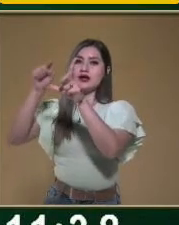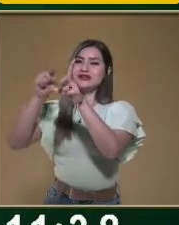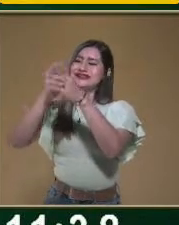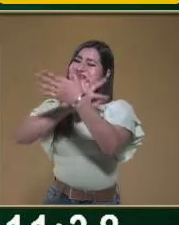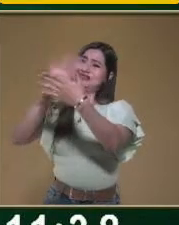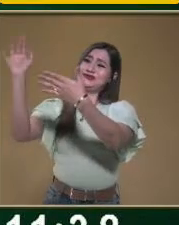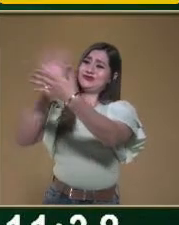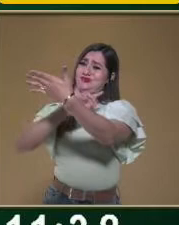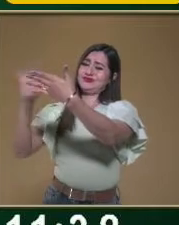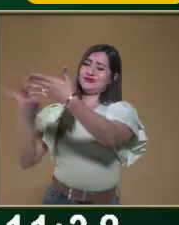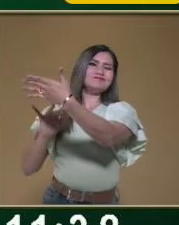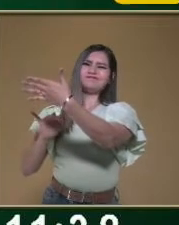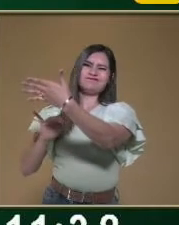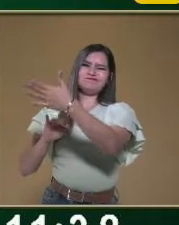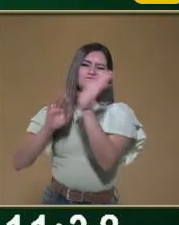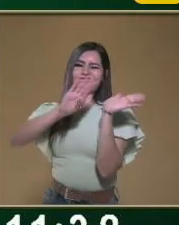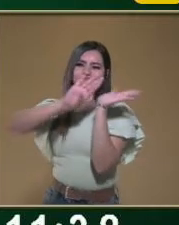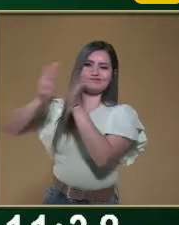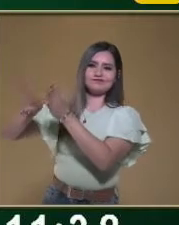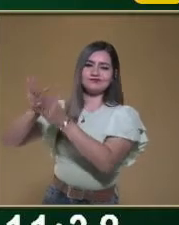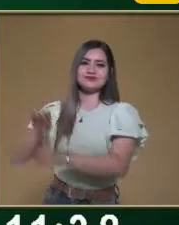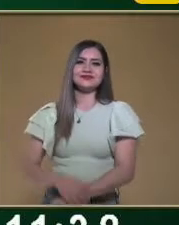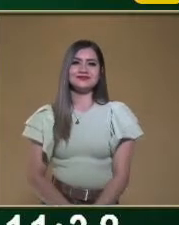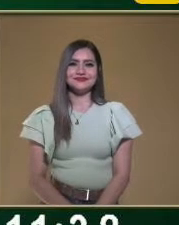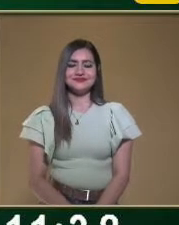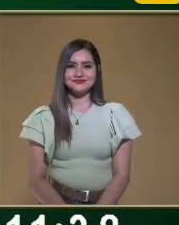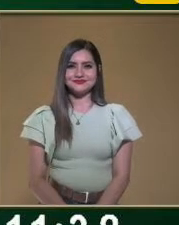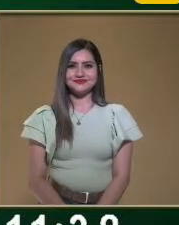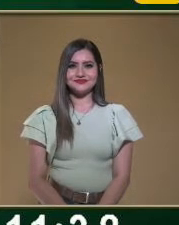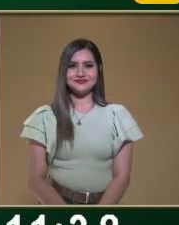Recuerda que debe ser la información breve y concisa.